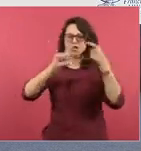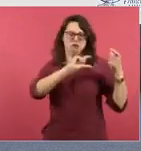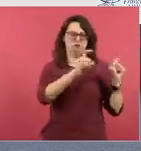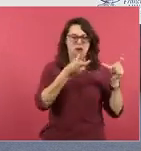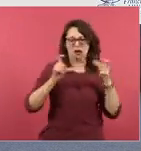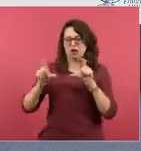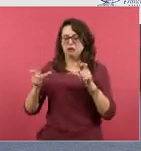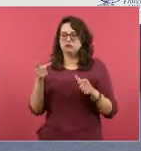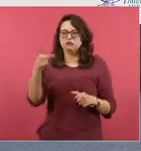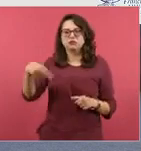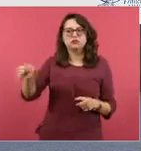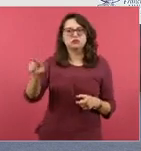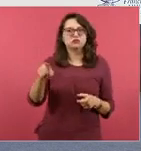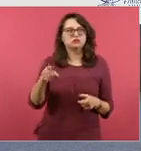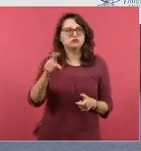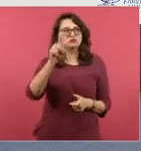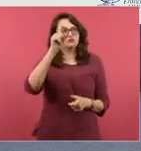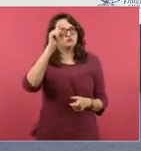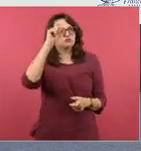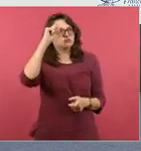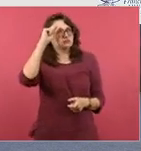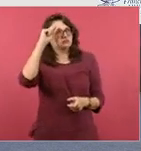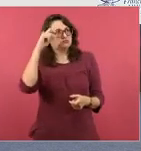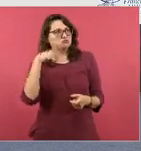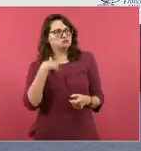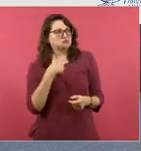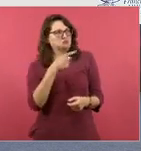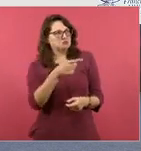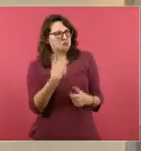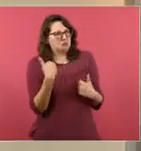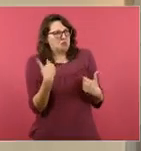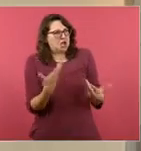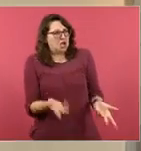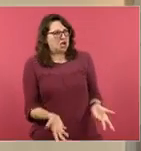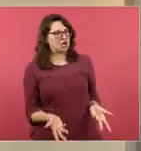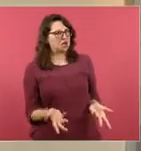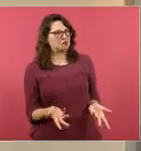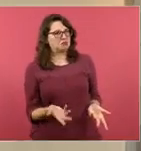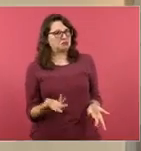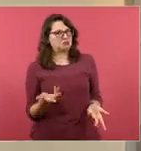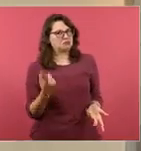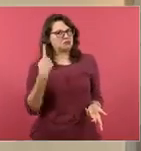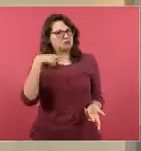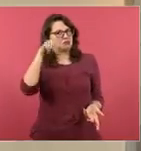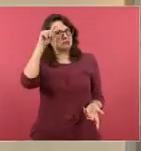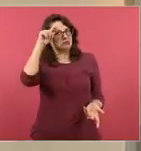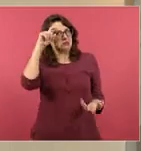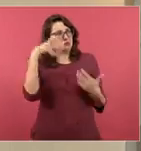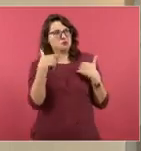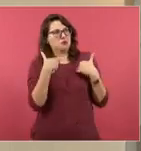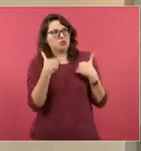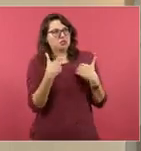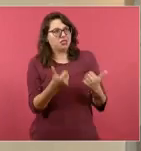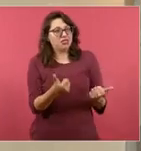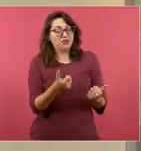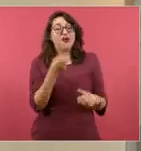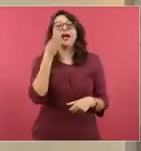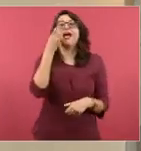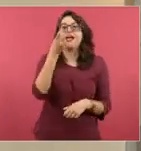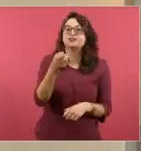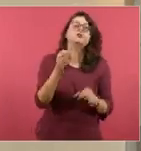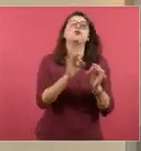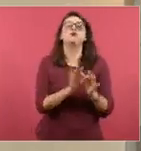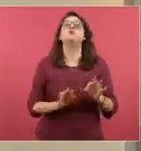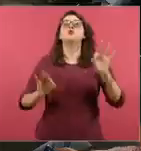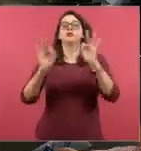que buscar como profesor el conocimiento de tal forma que se vaya adecuando, y eso es lo que interesa mucho al